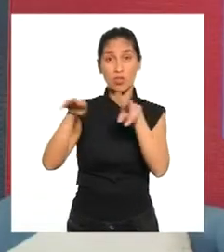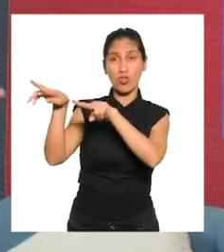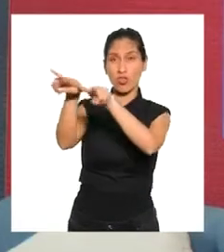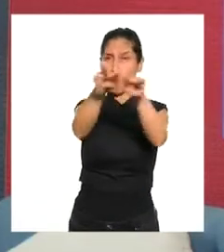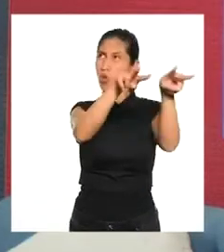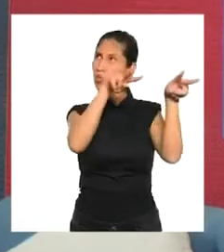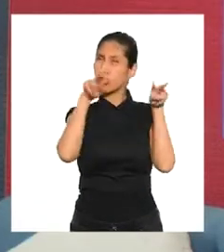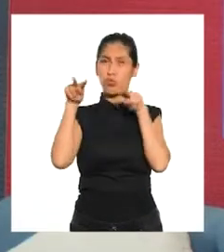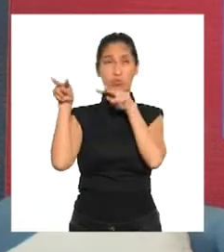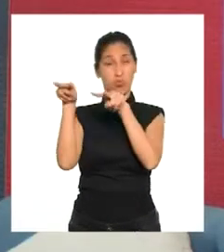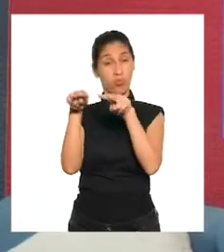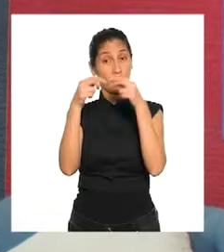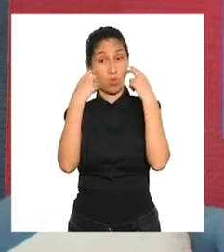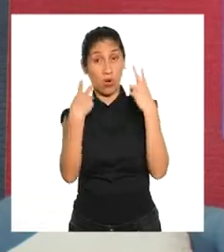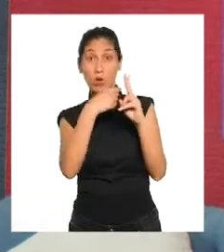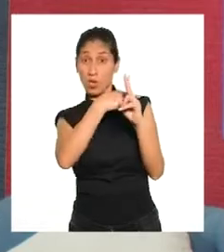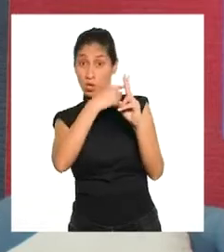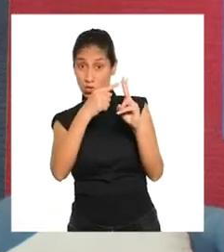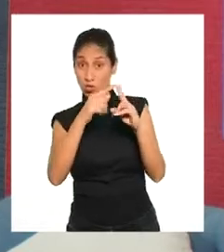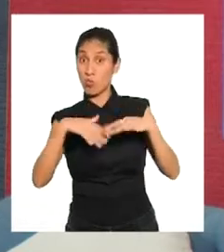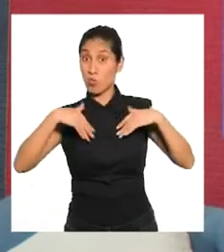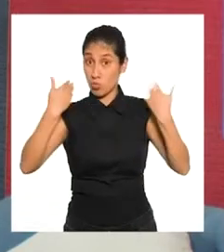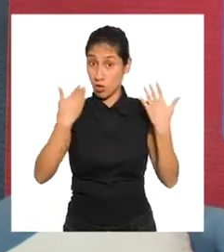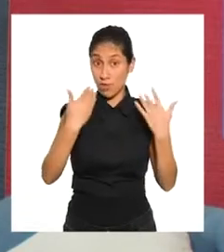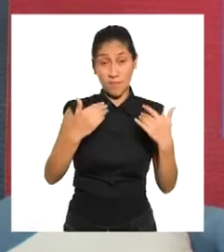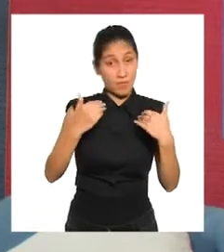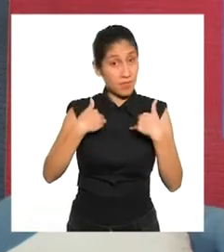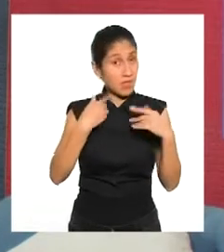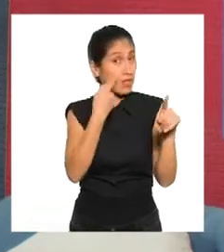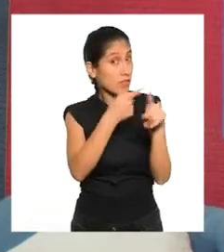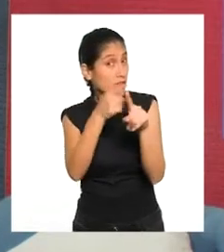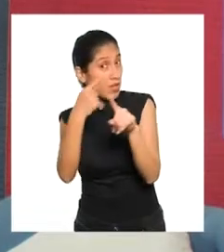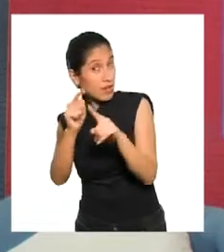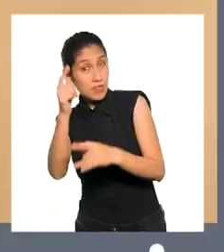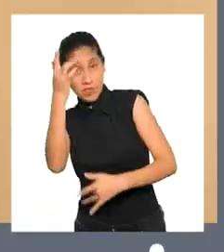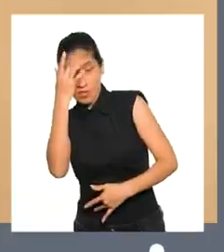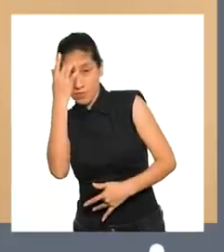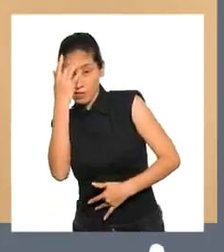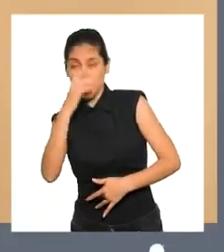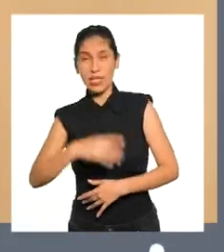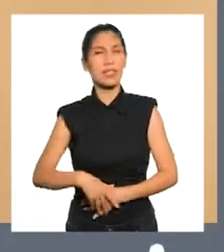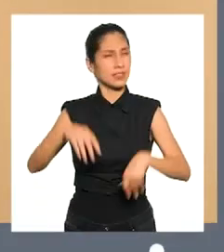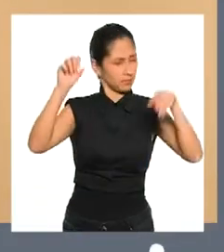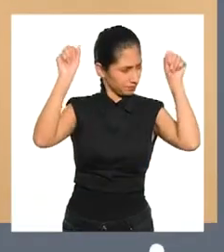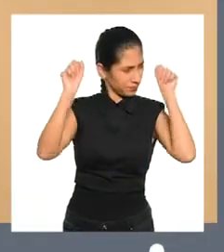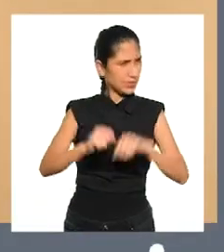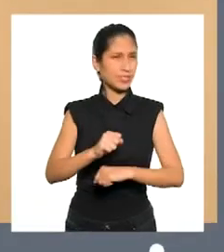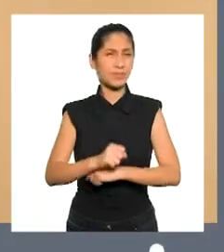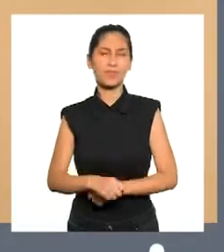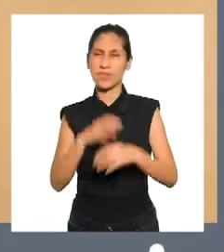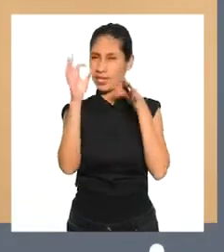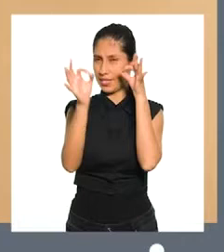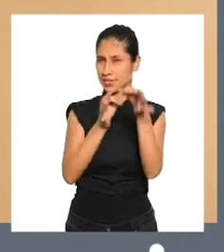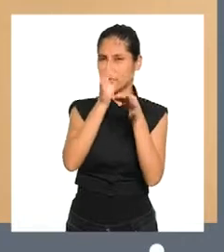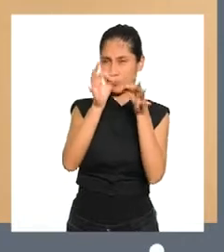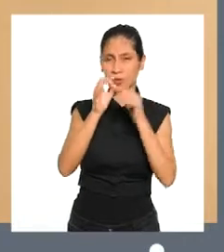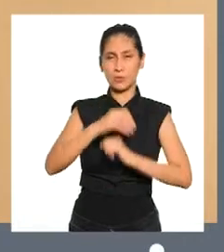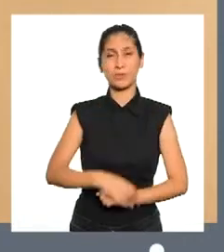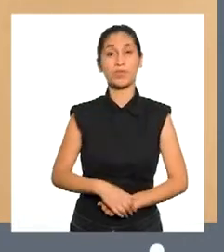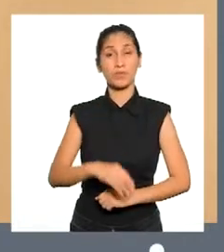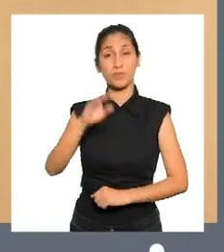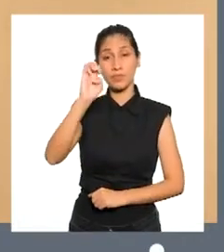ellas podrían tener distintas enfermedades, alergia, contextura, peso, etc. Claro que sí, les explico.